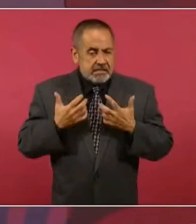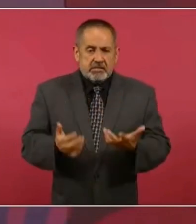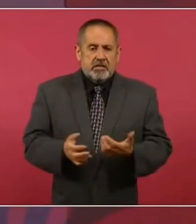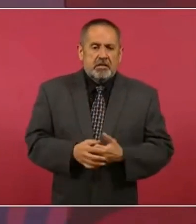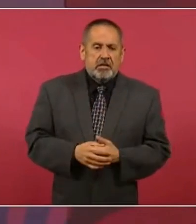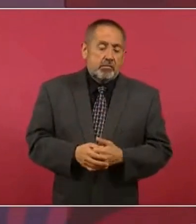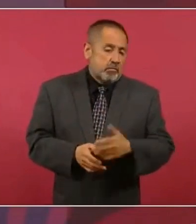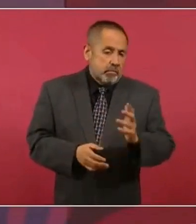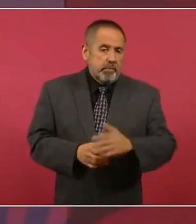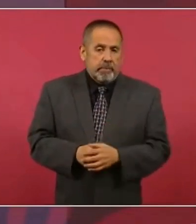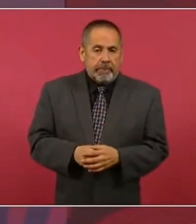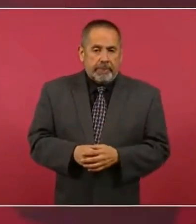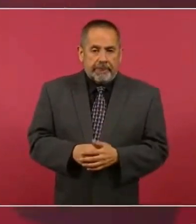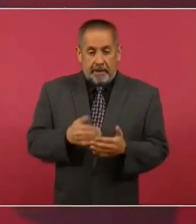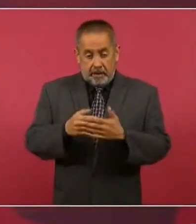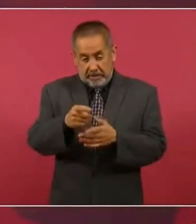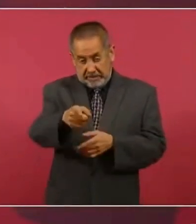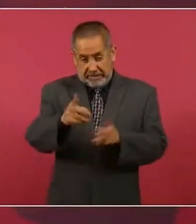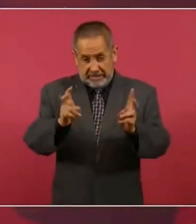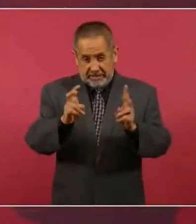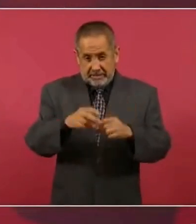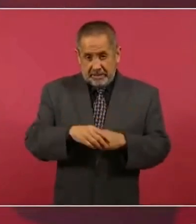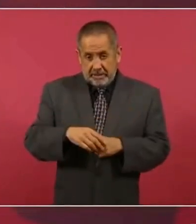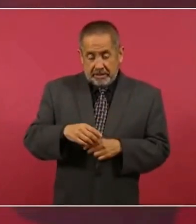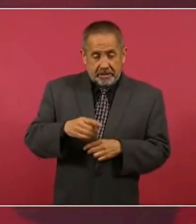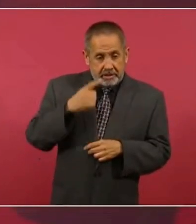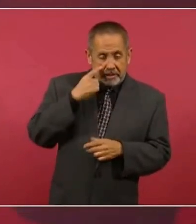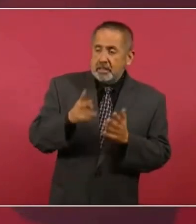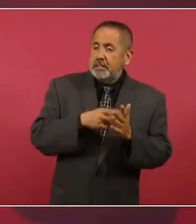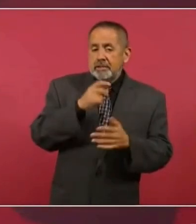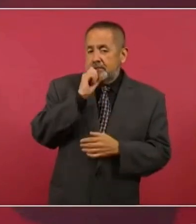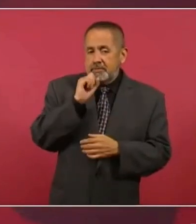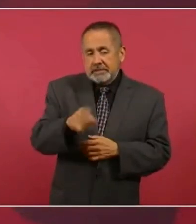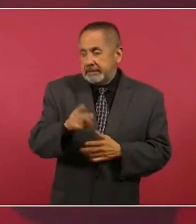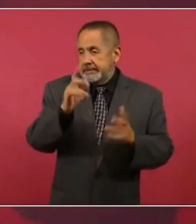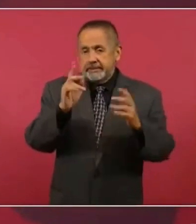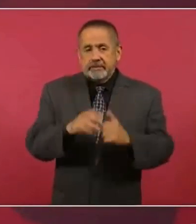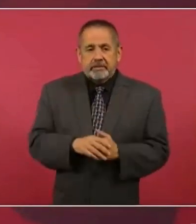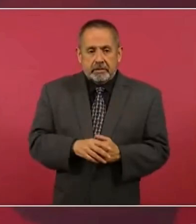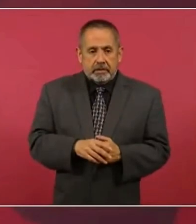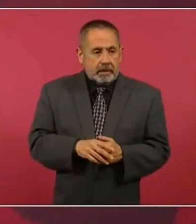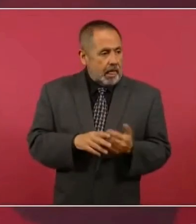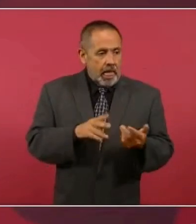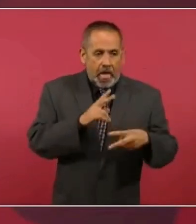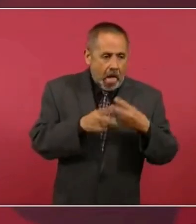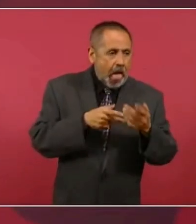Entonces ahora con este tema, lo mismo. Ahí van.